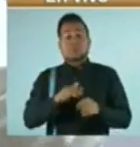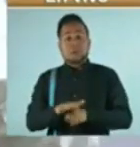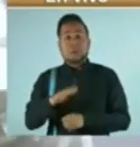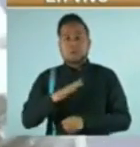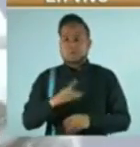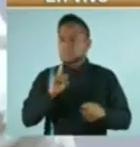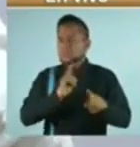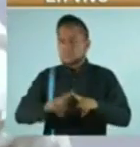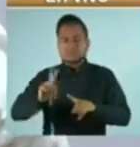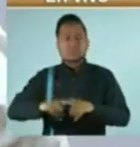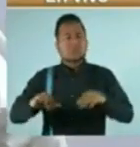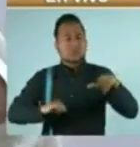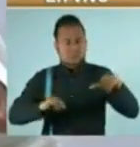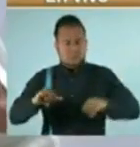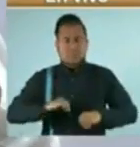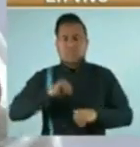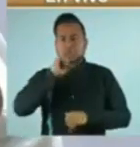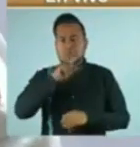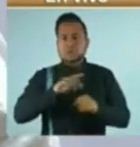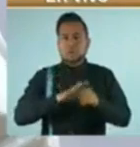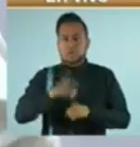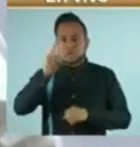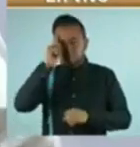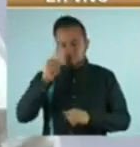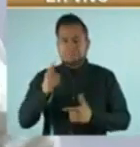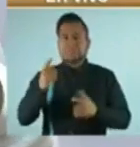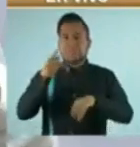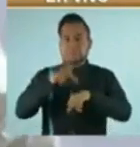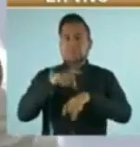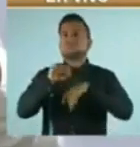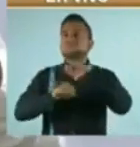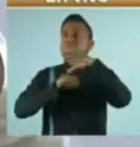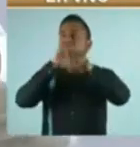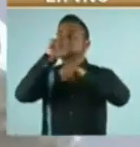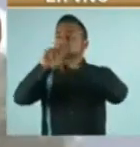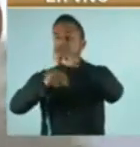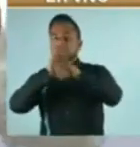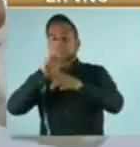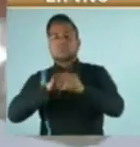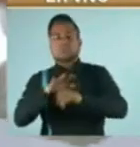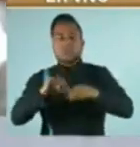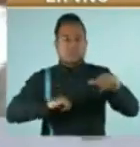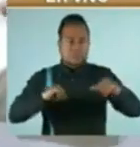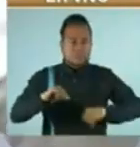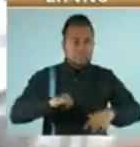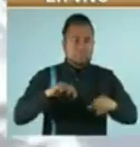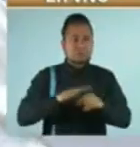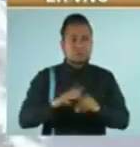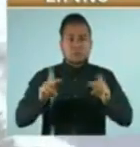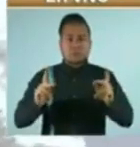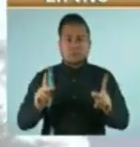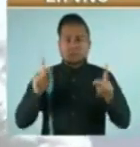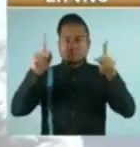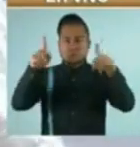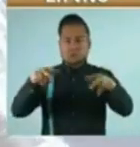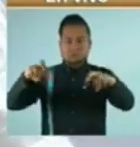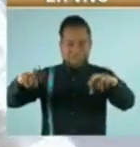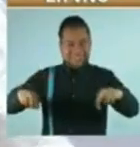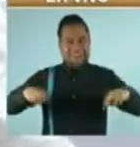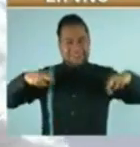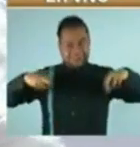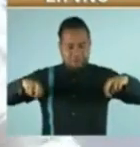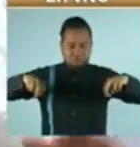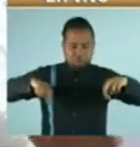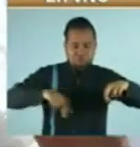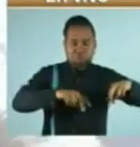algunas actividades también de rapel, contamos con actividades también de puentes colgantes, y